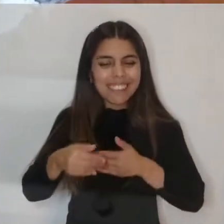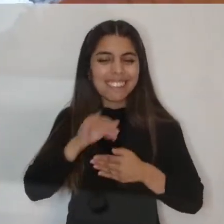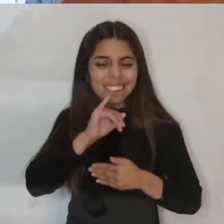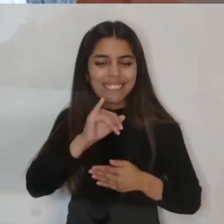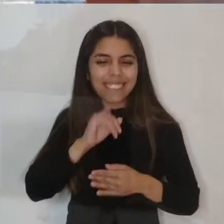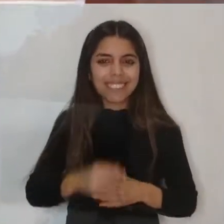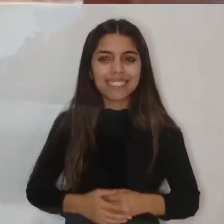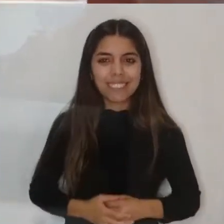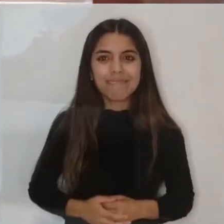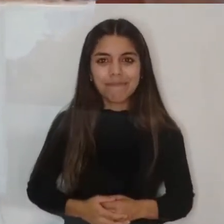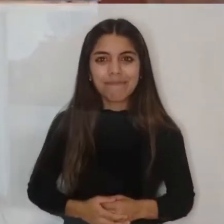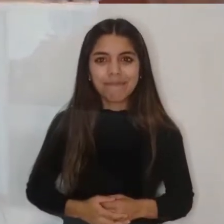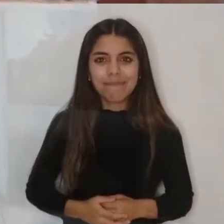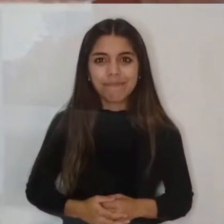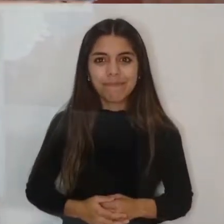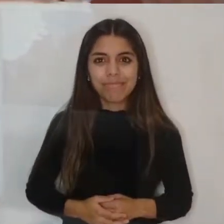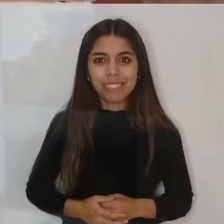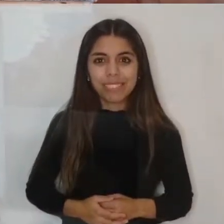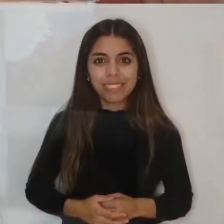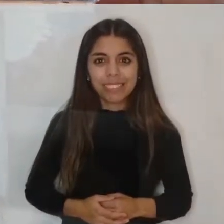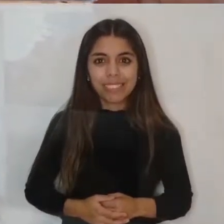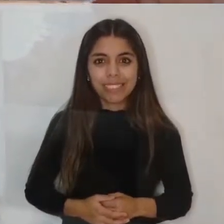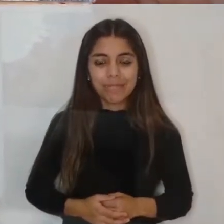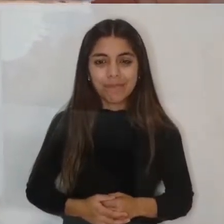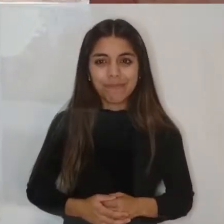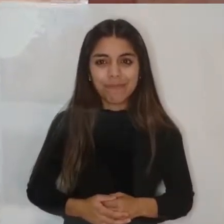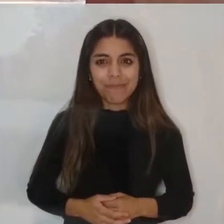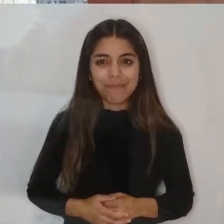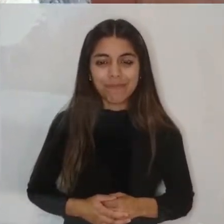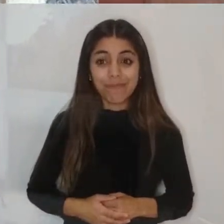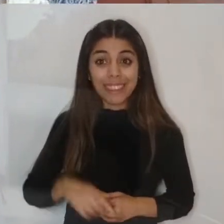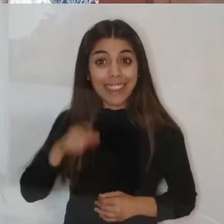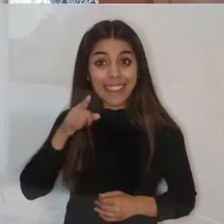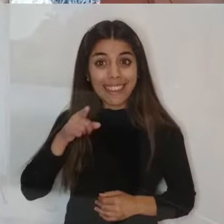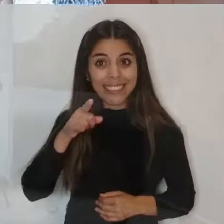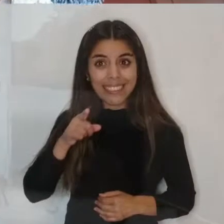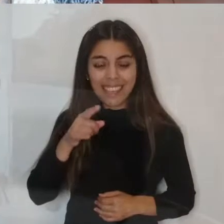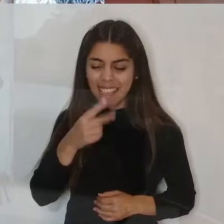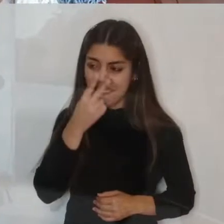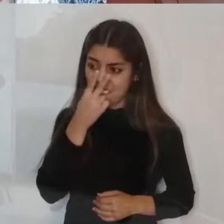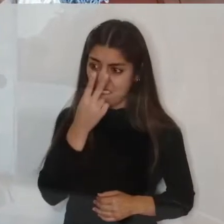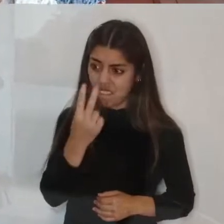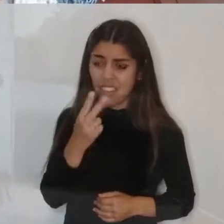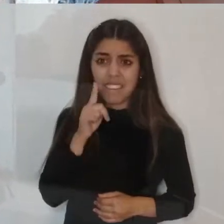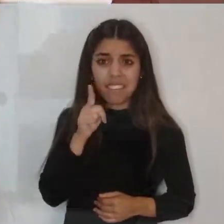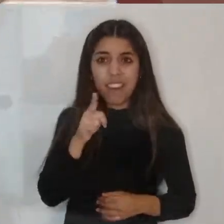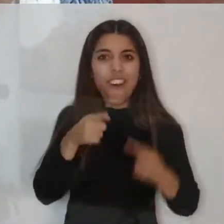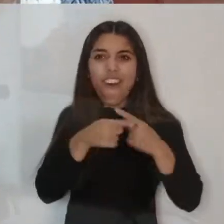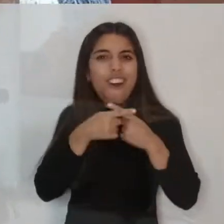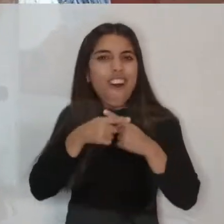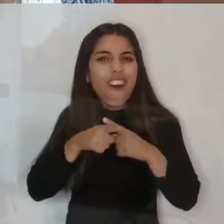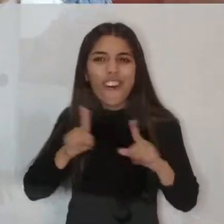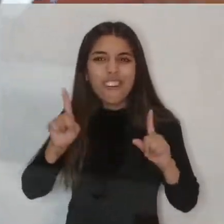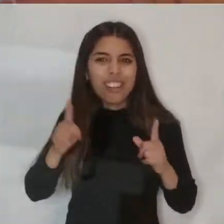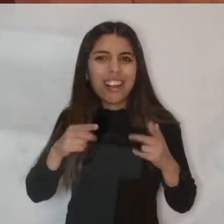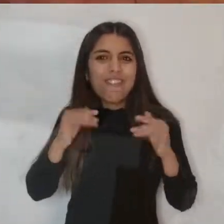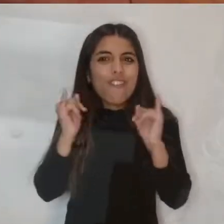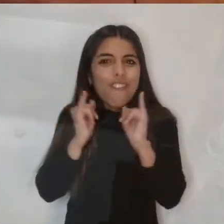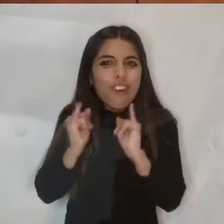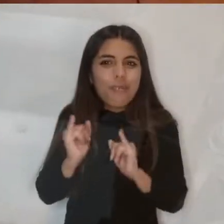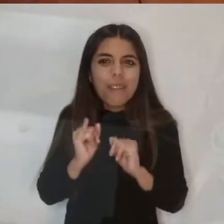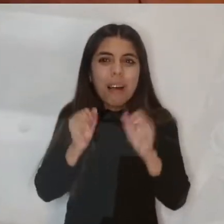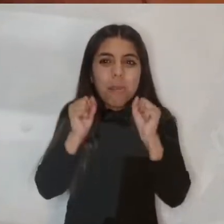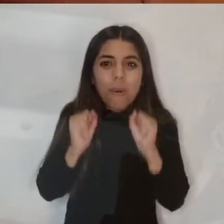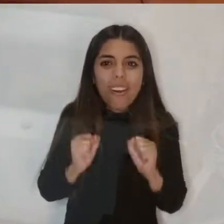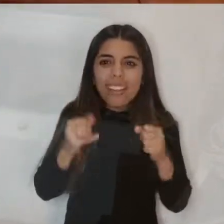con más tejido, sí. Pero esos son como otros para ir haciendo como otro modelo. Y